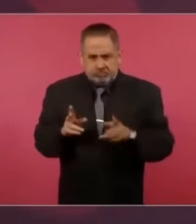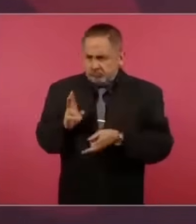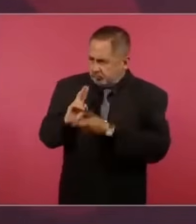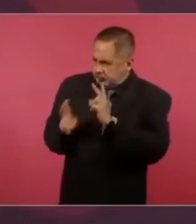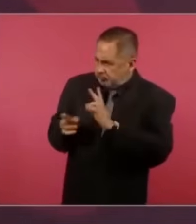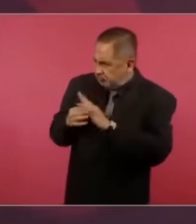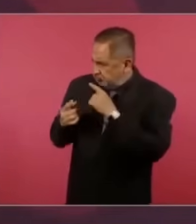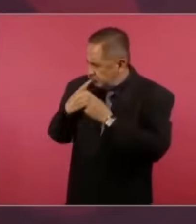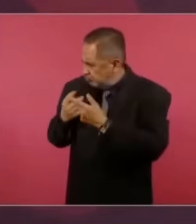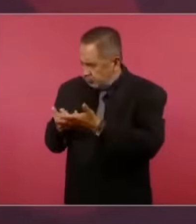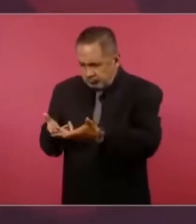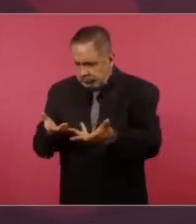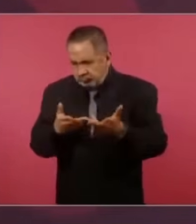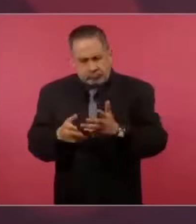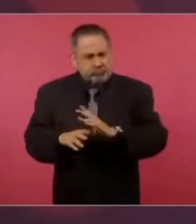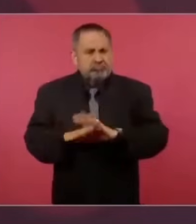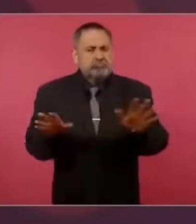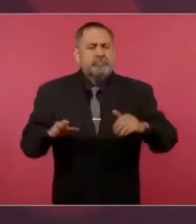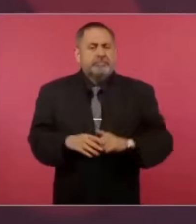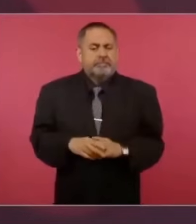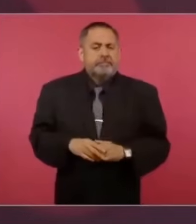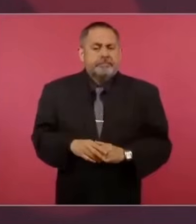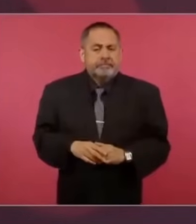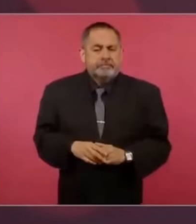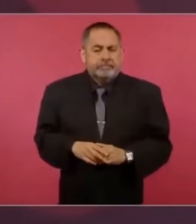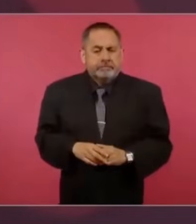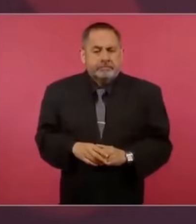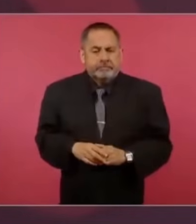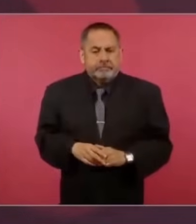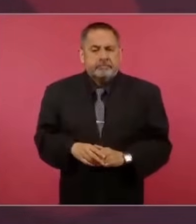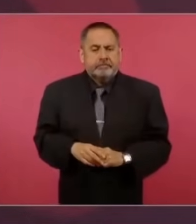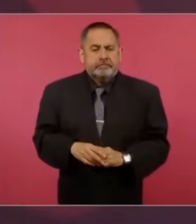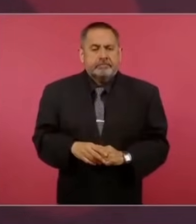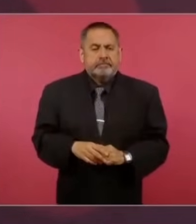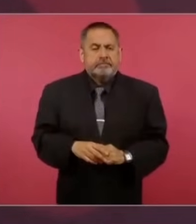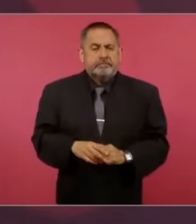planteado que le den